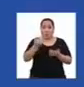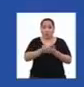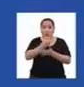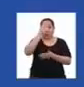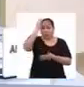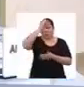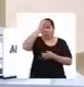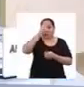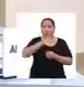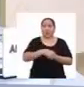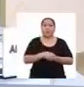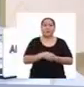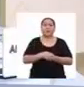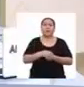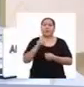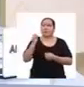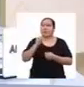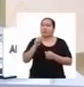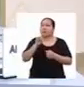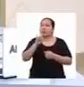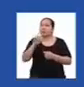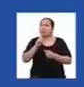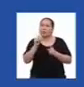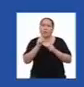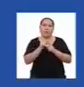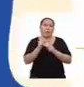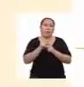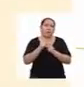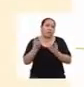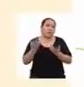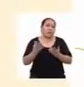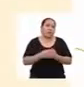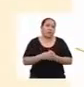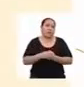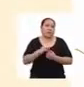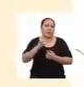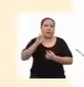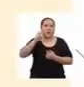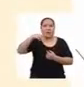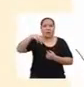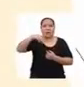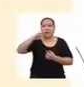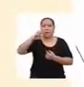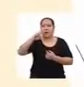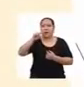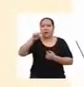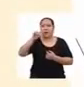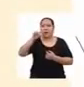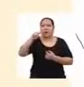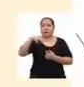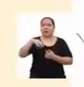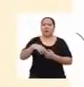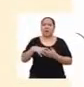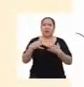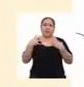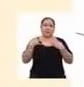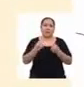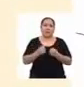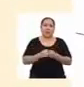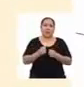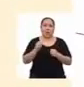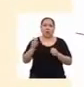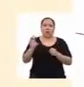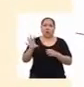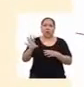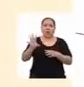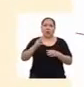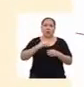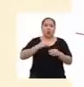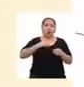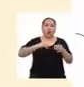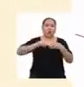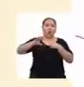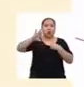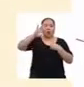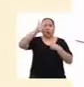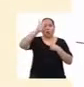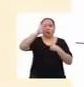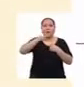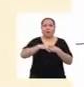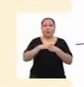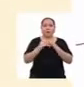conocimiento? Se han utilizado palabras como emergencia sanitaria, contagio,